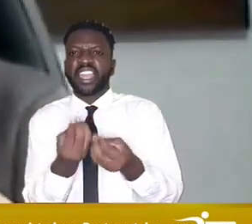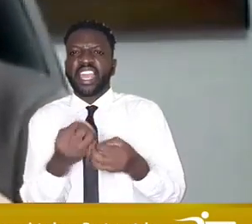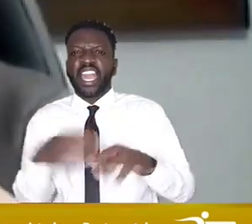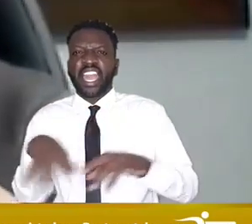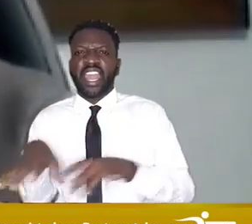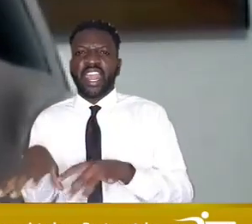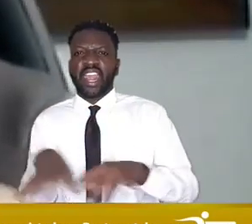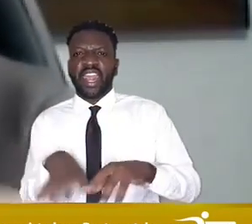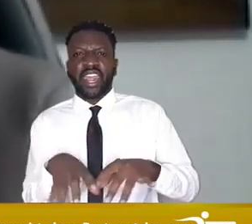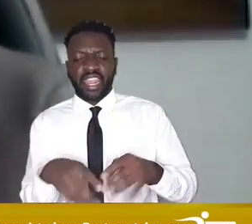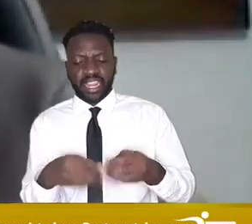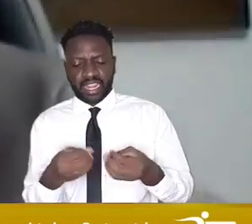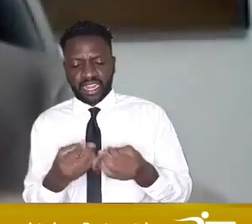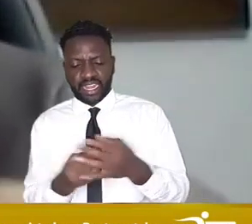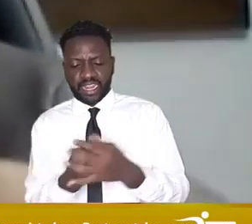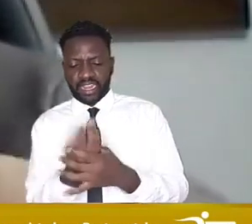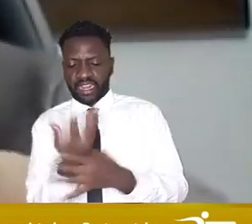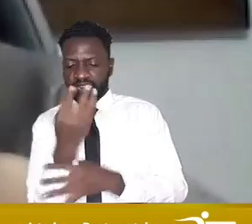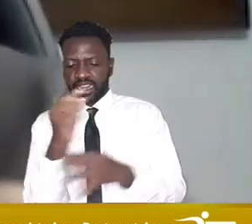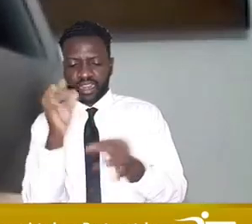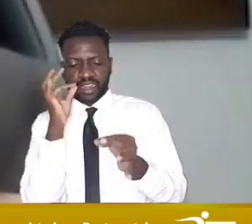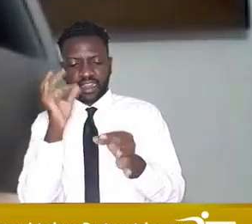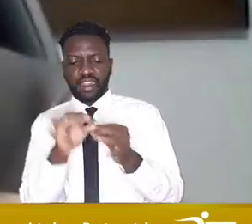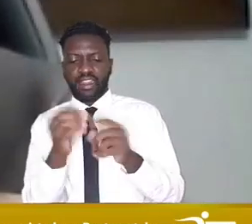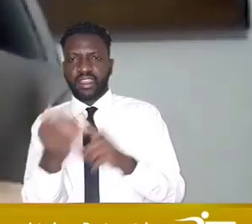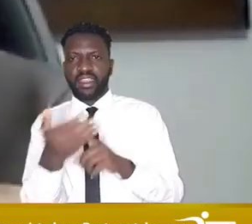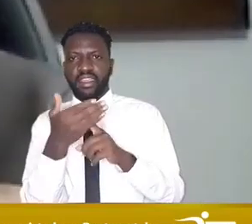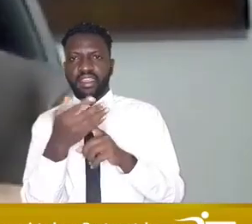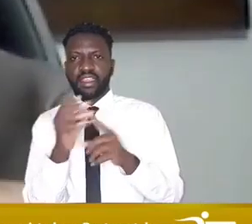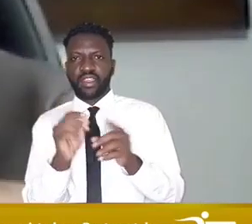fe encuentra un campo